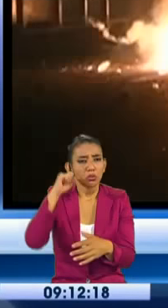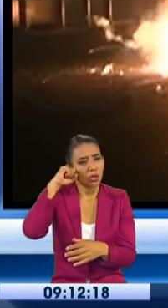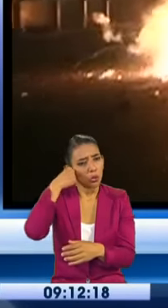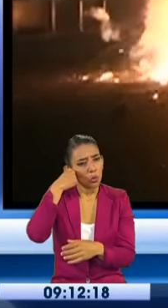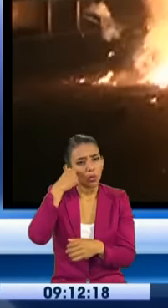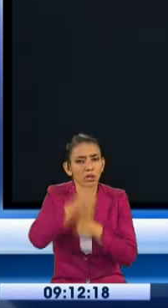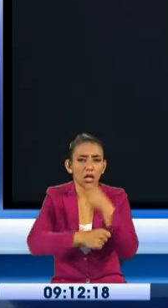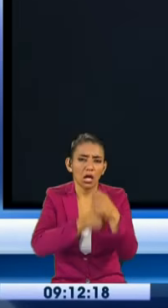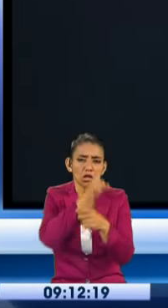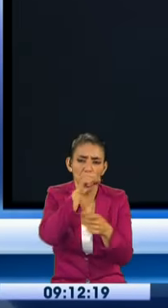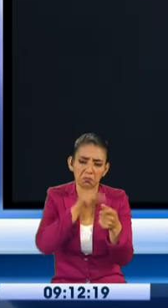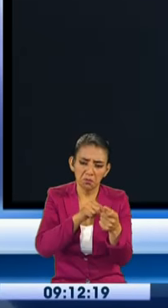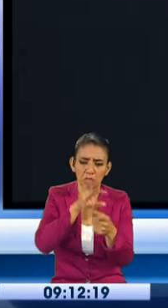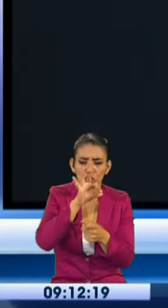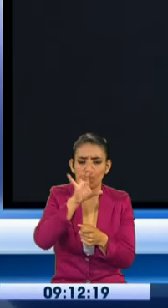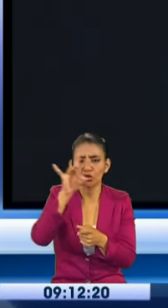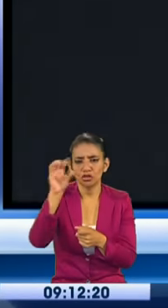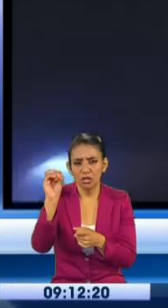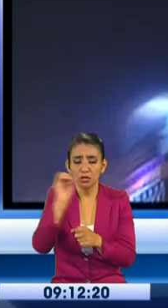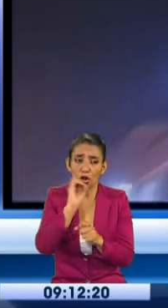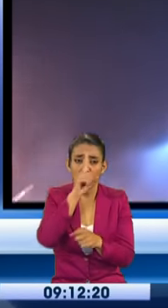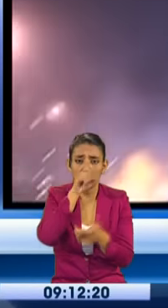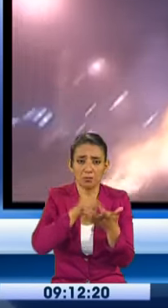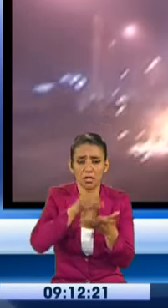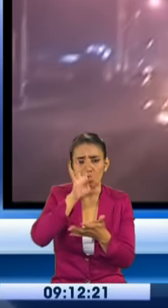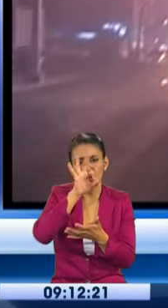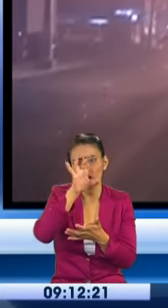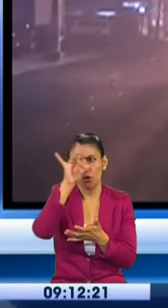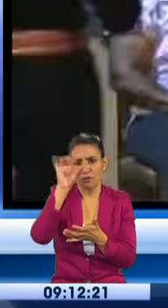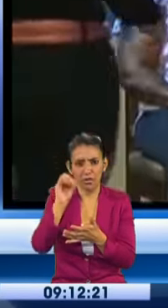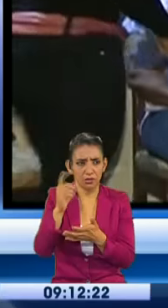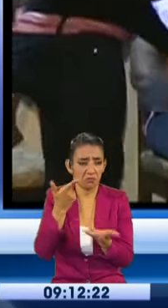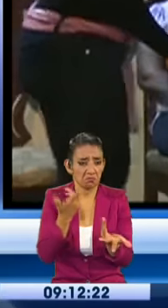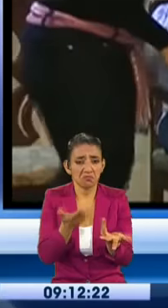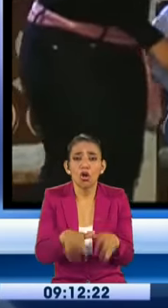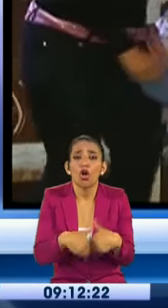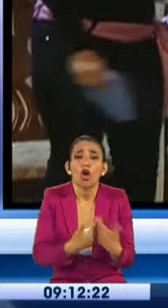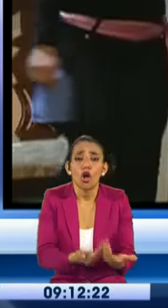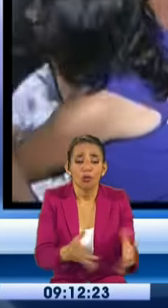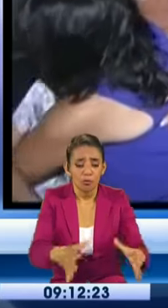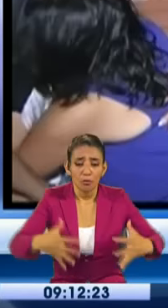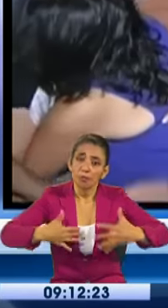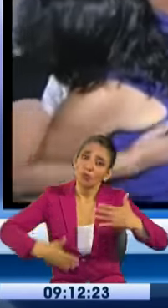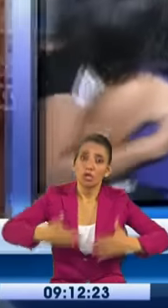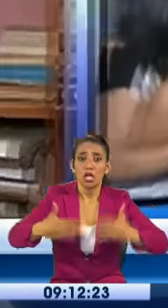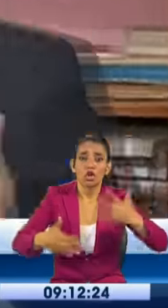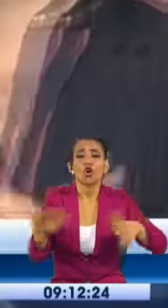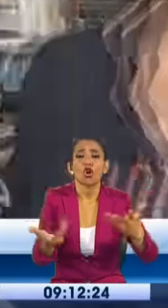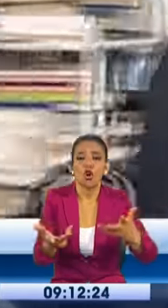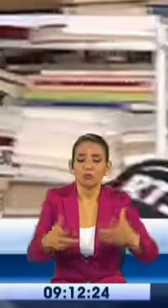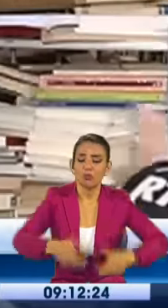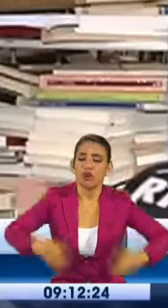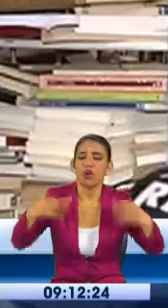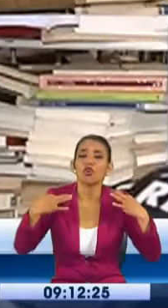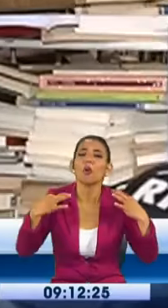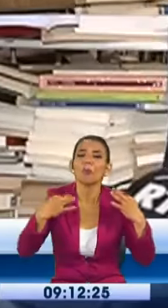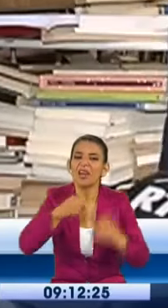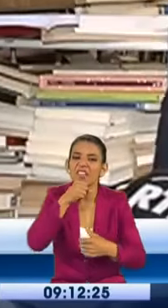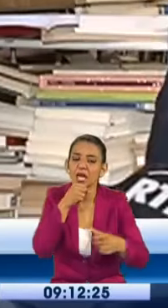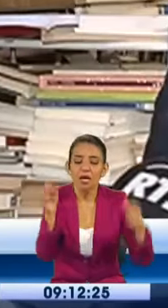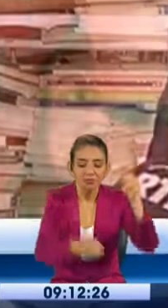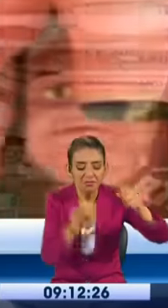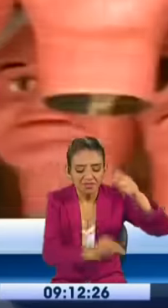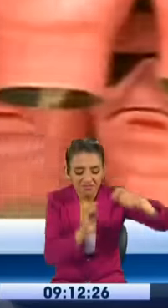80, 90, aún había viruta, aún cosíamos con los muñecos, con la ropa de nuestros padres, de